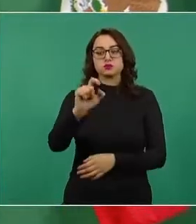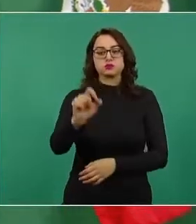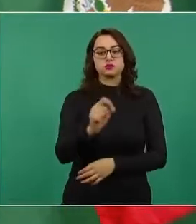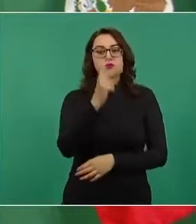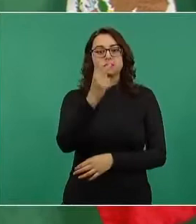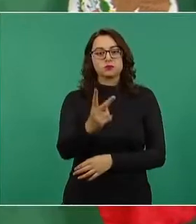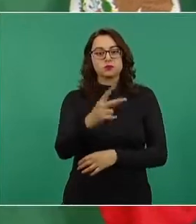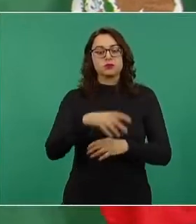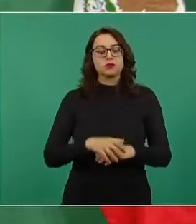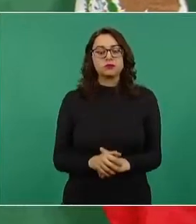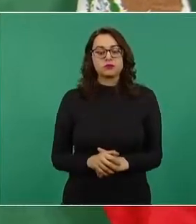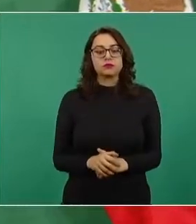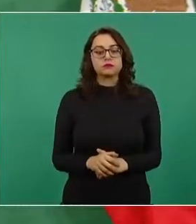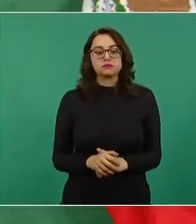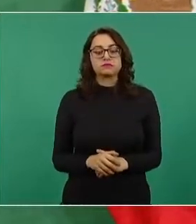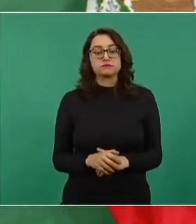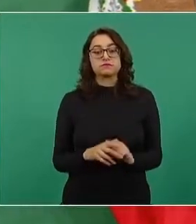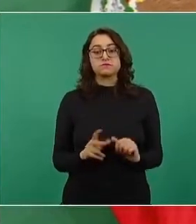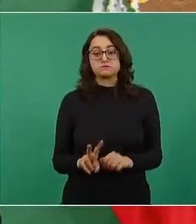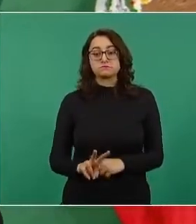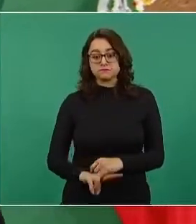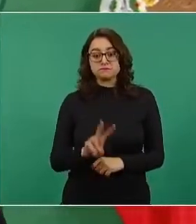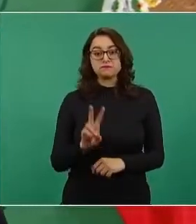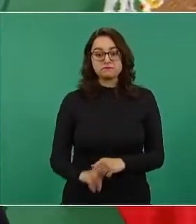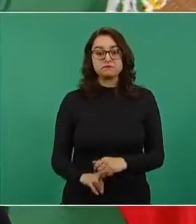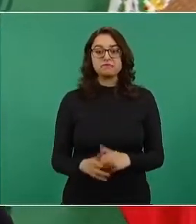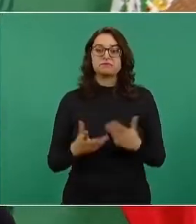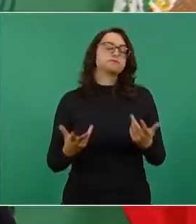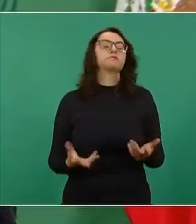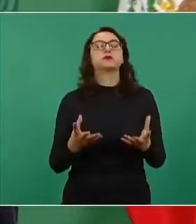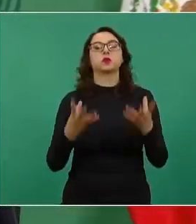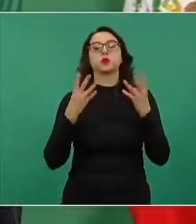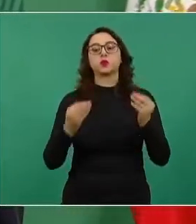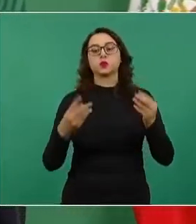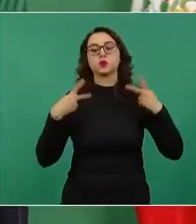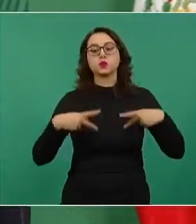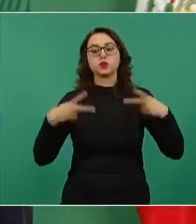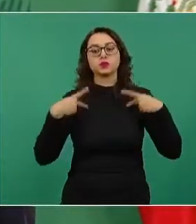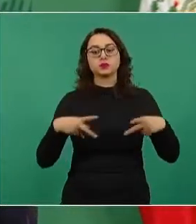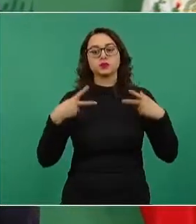que va a ayudar a mucha gente.